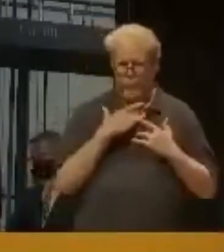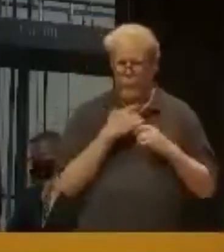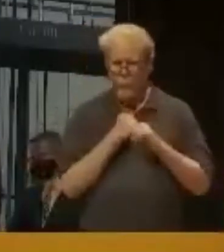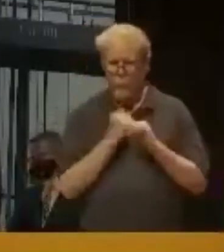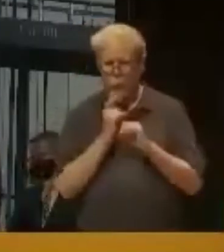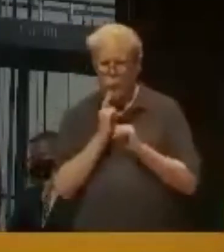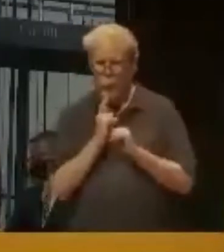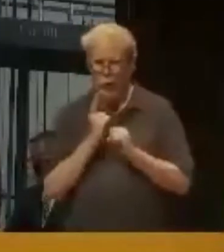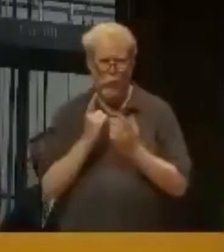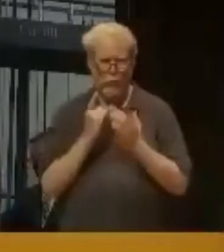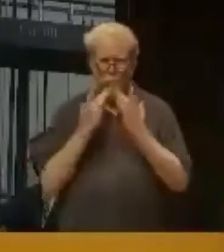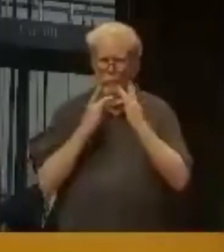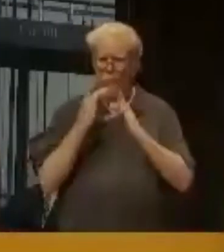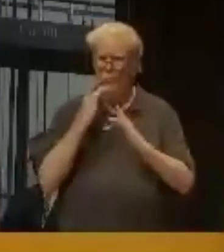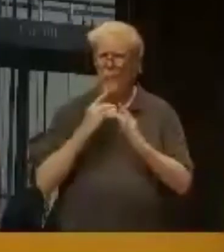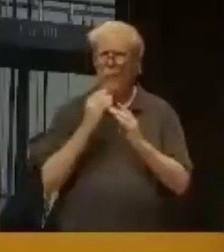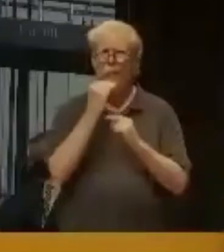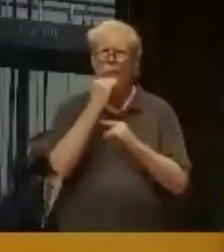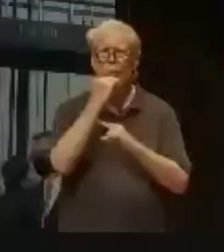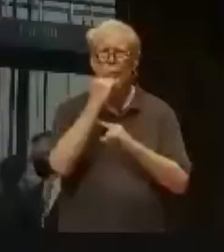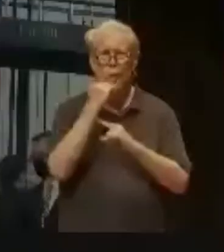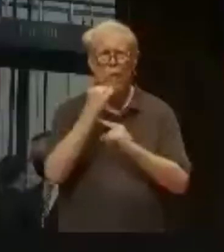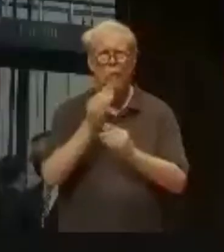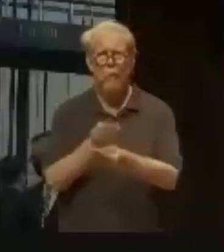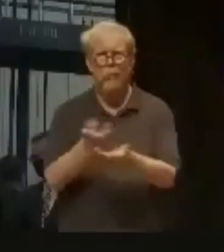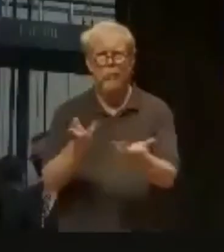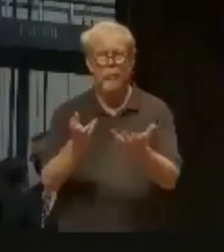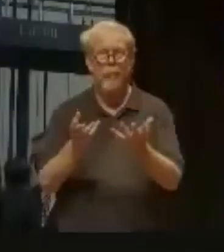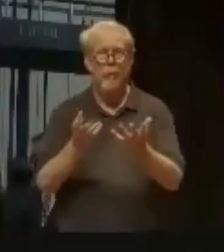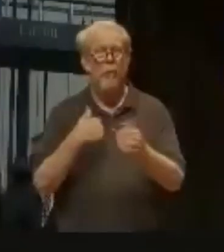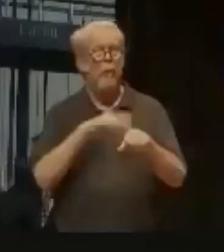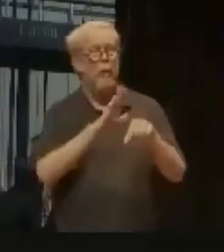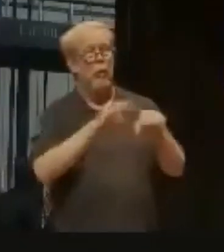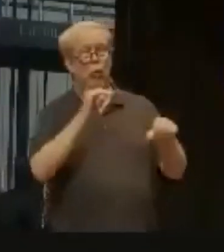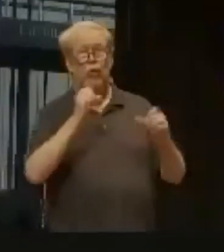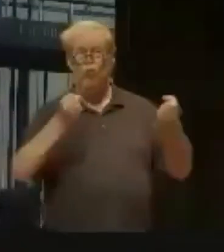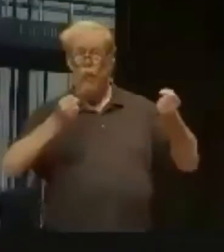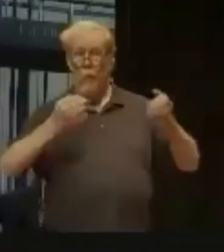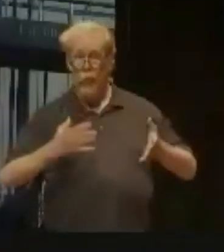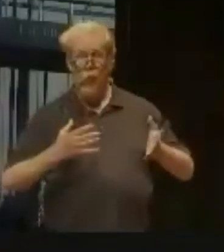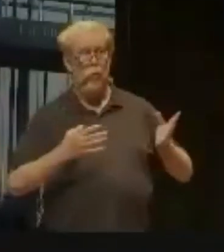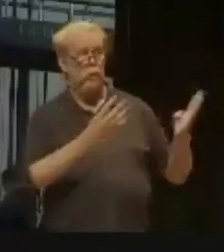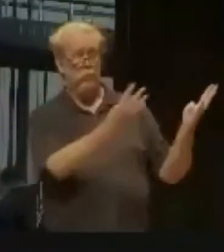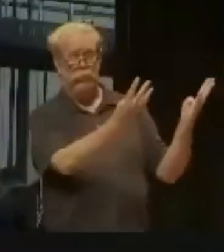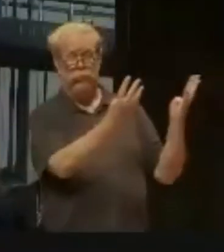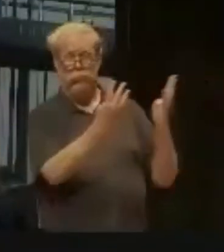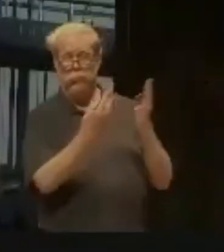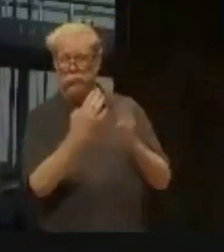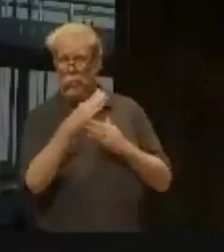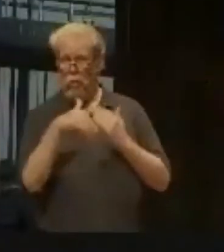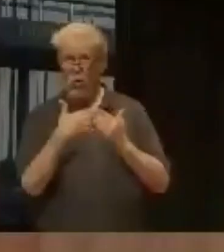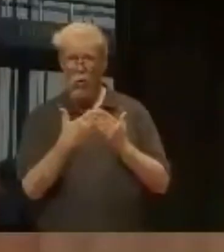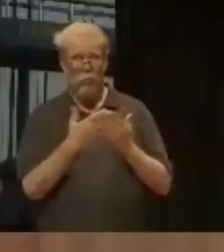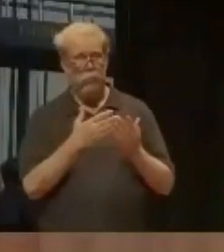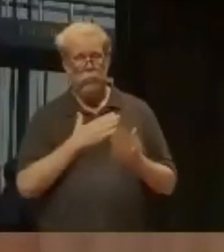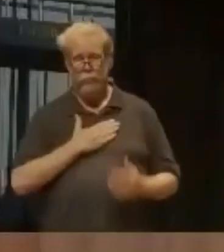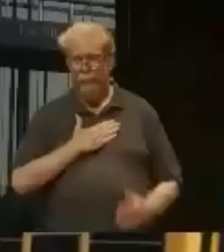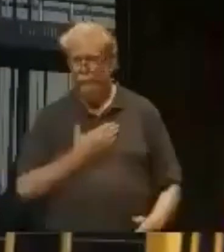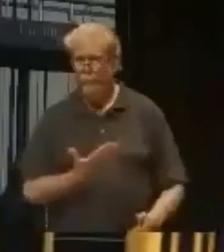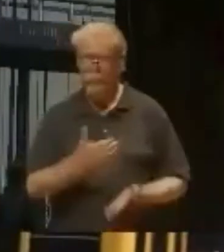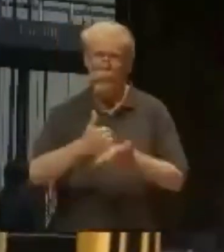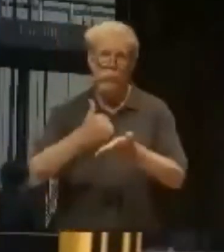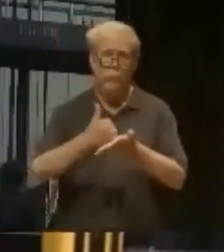familia estuvieran recibiendo comidas durante ese tiempo. Así que nosotros llamamos a nuestros conductores y todos querían venir a